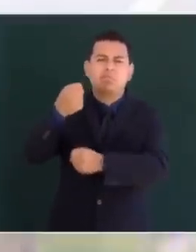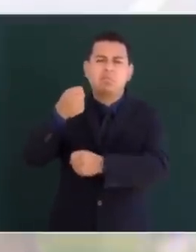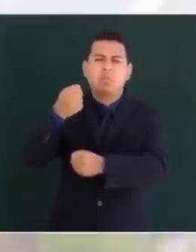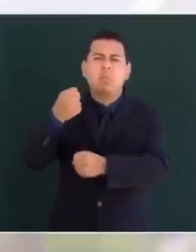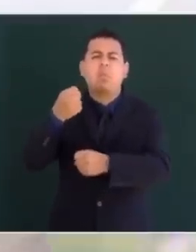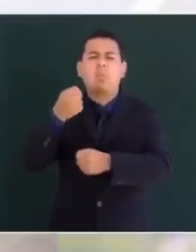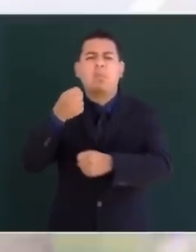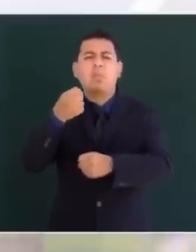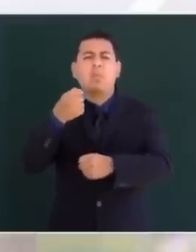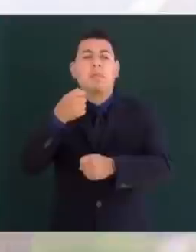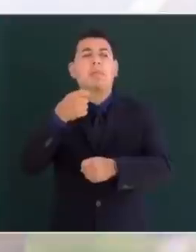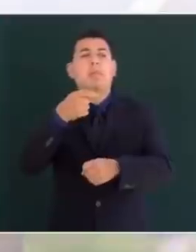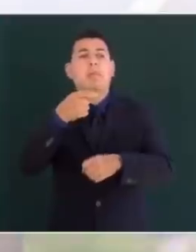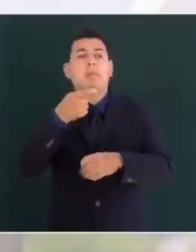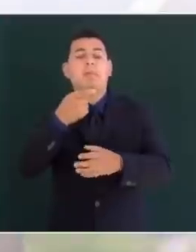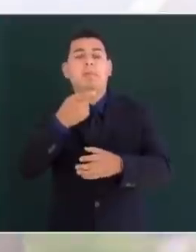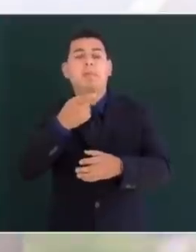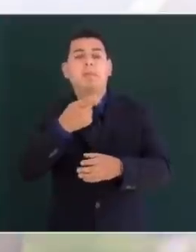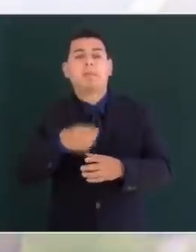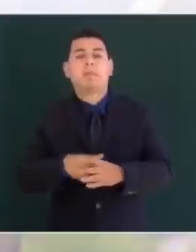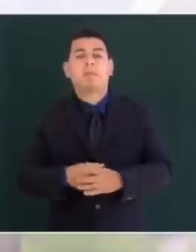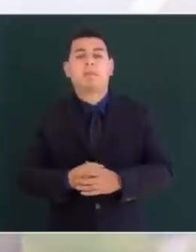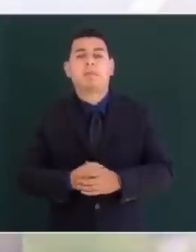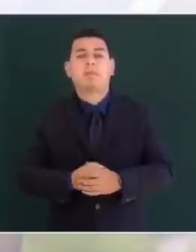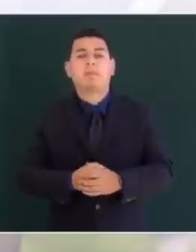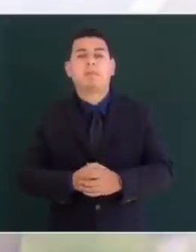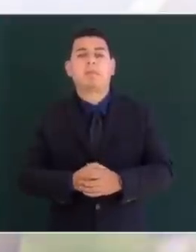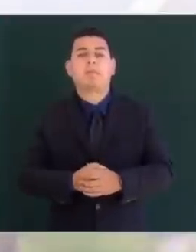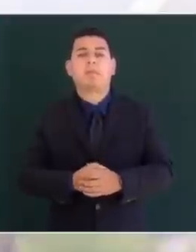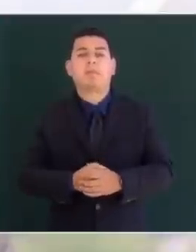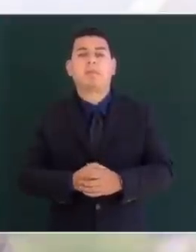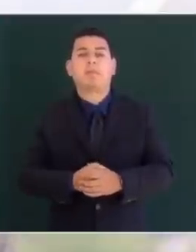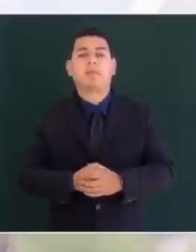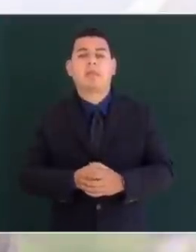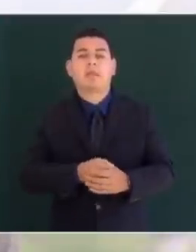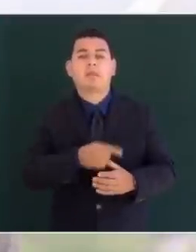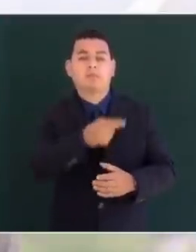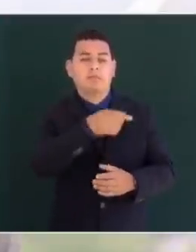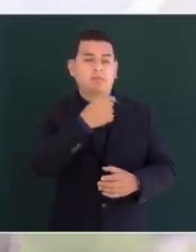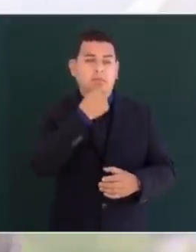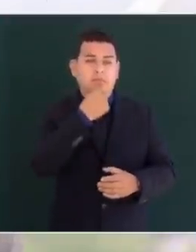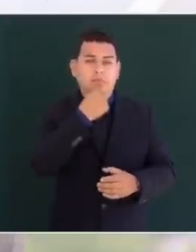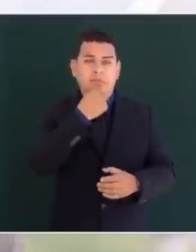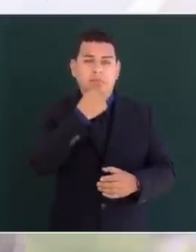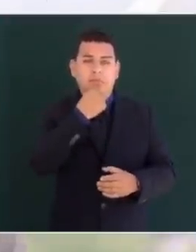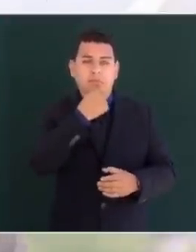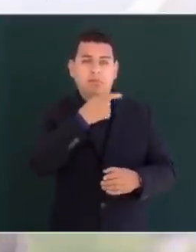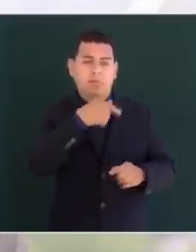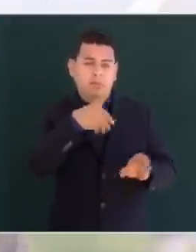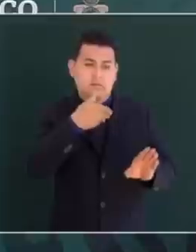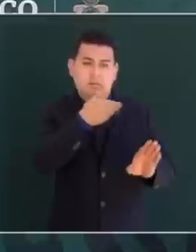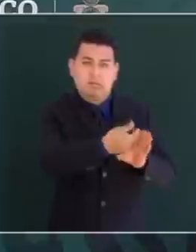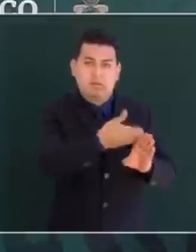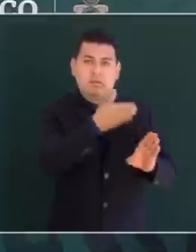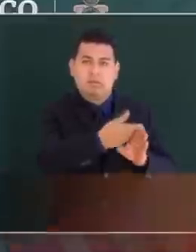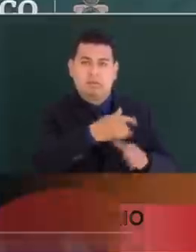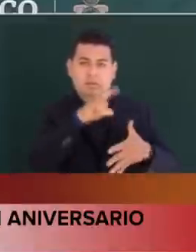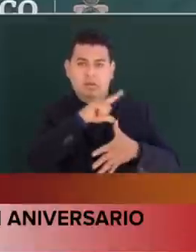en contra de los niños que han sido dañados con estas nuevas leyes